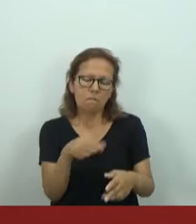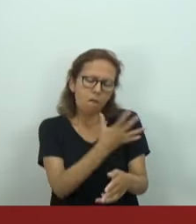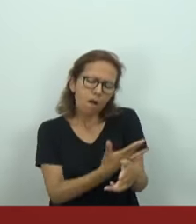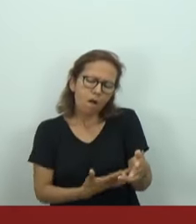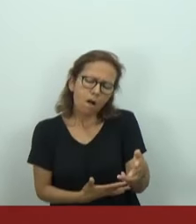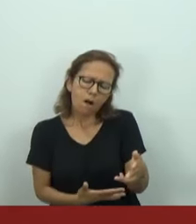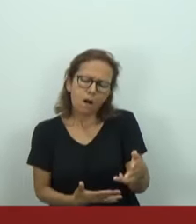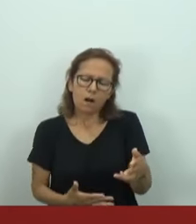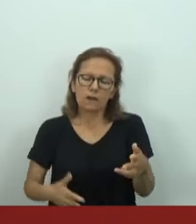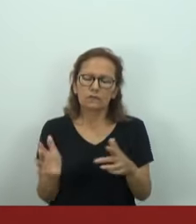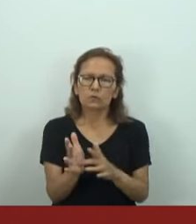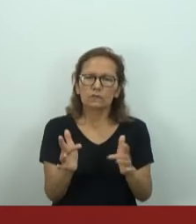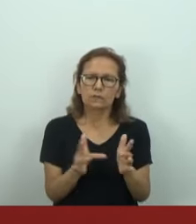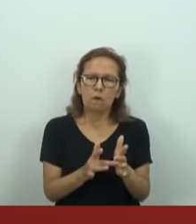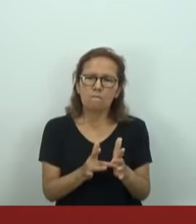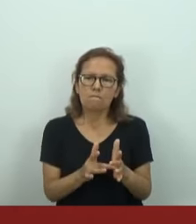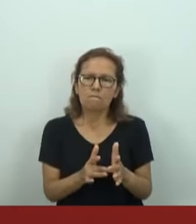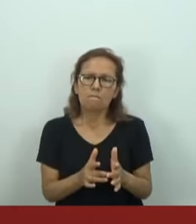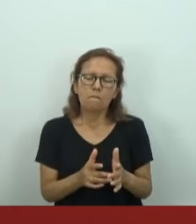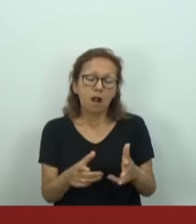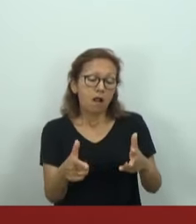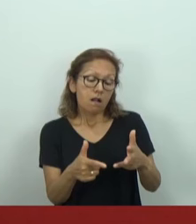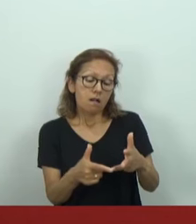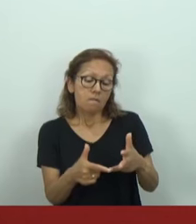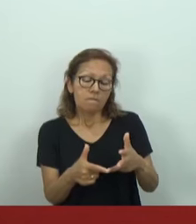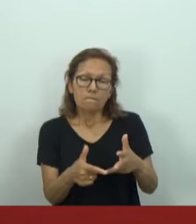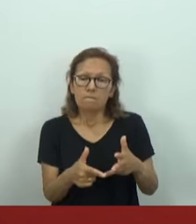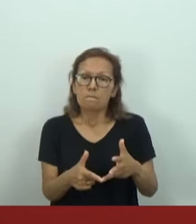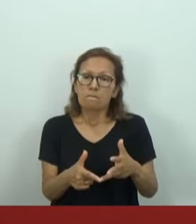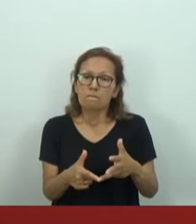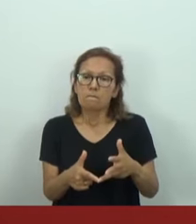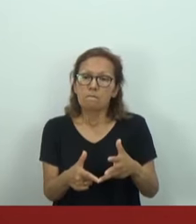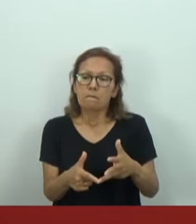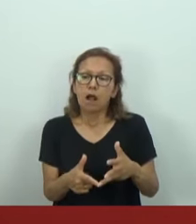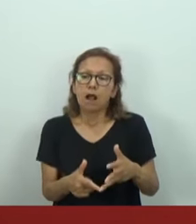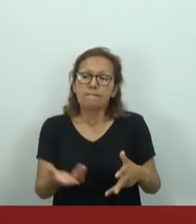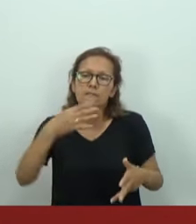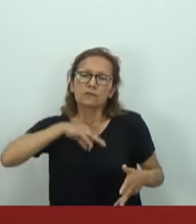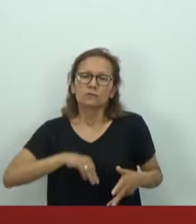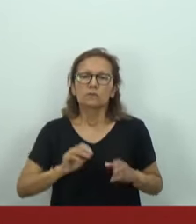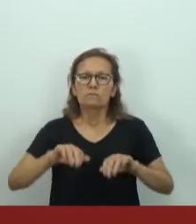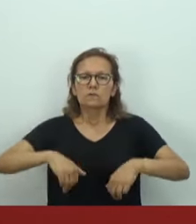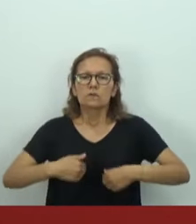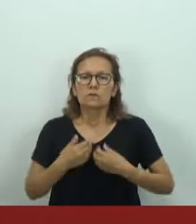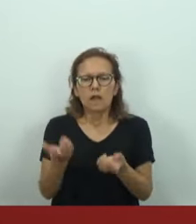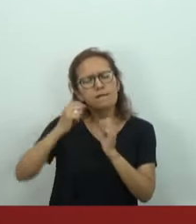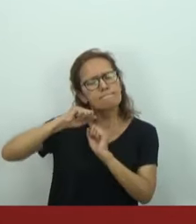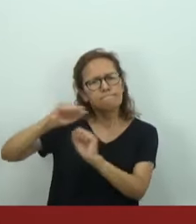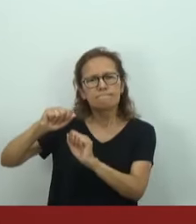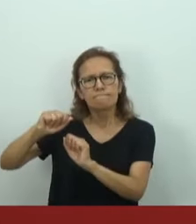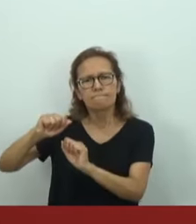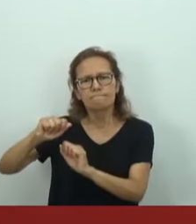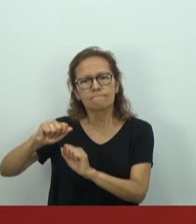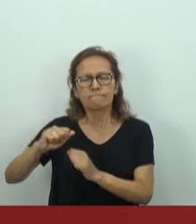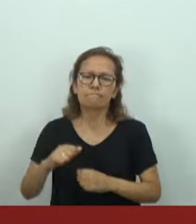gracia, su vida, su obra, la razón por qué Él vino a la tierra. Tres